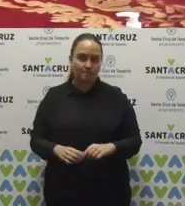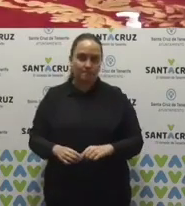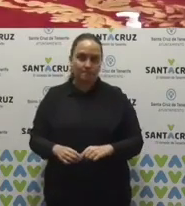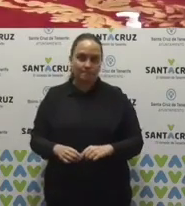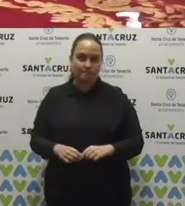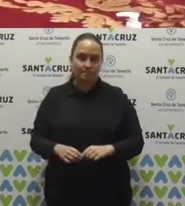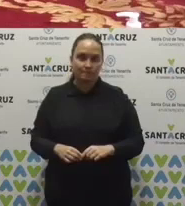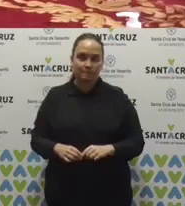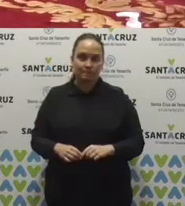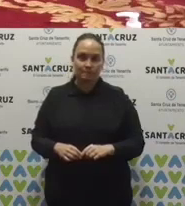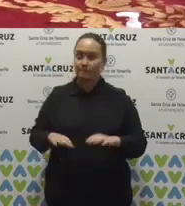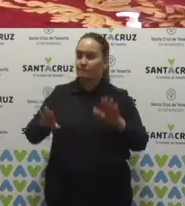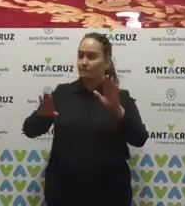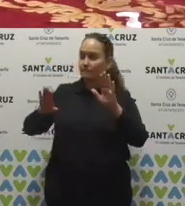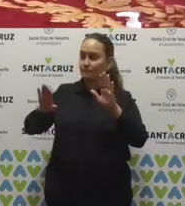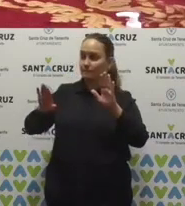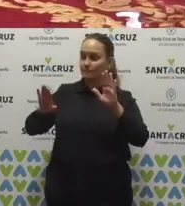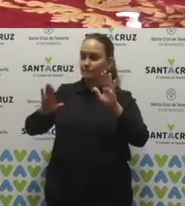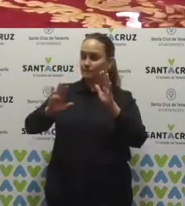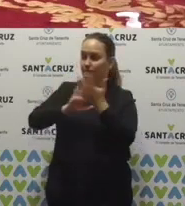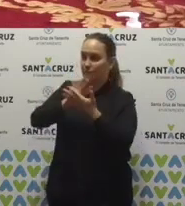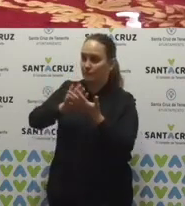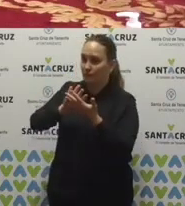doña elena quite el